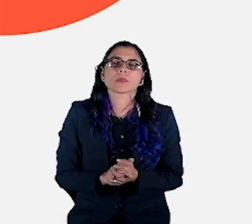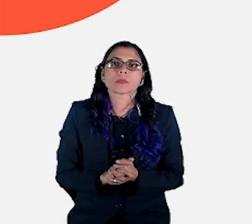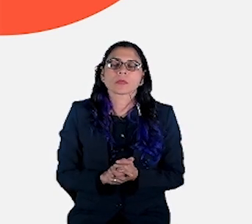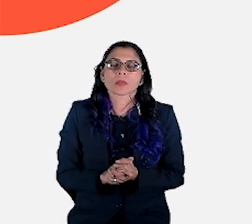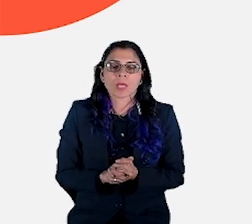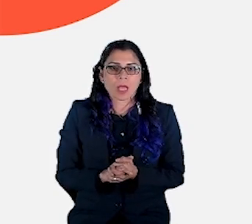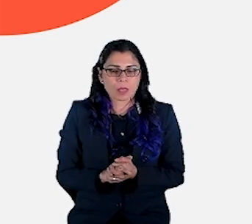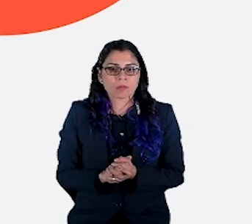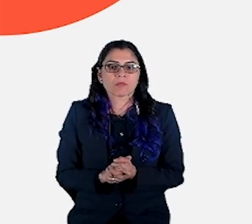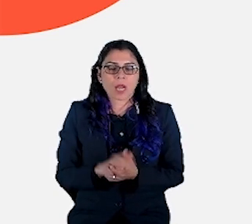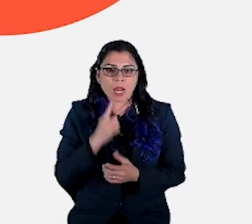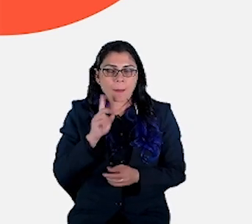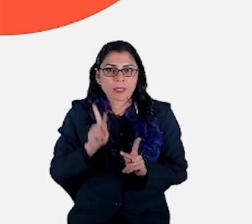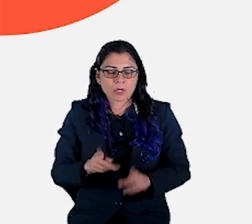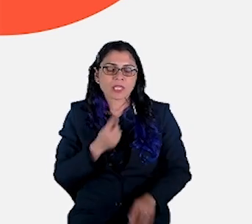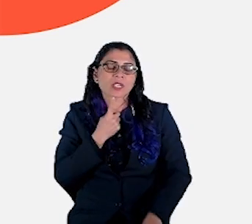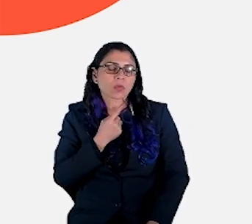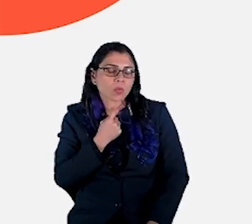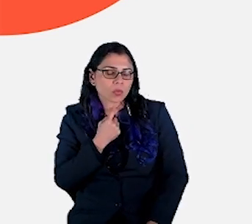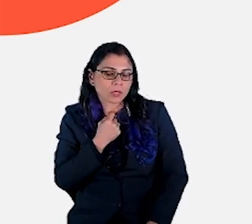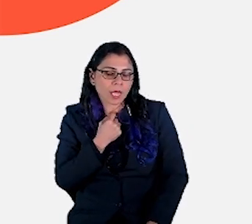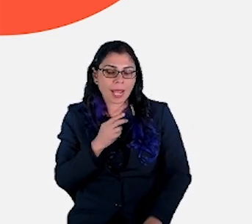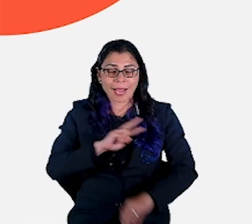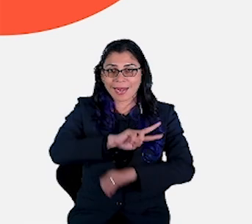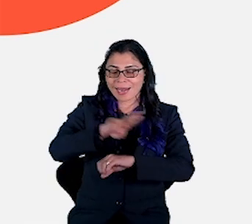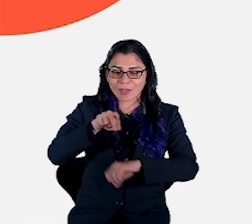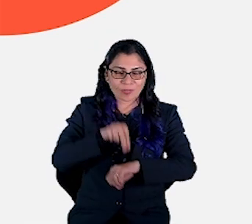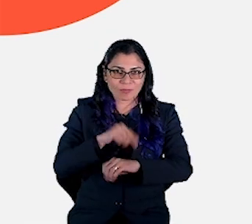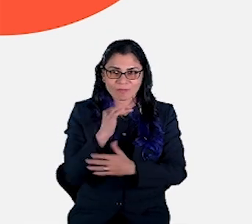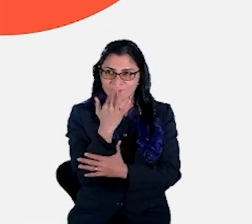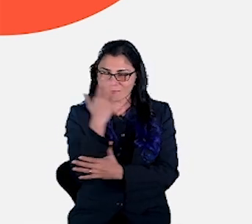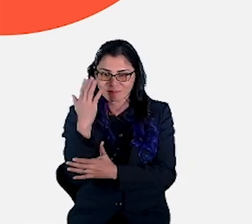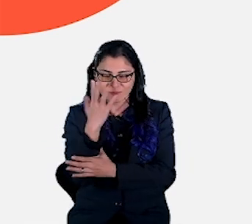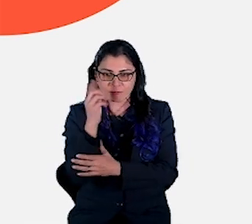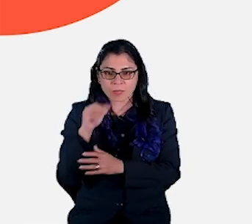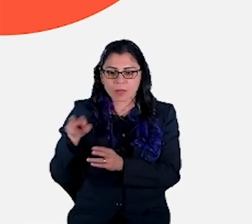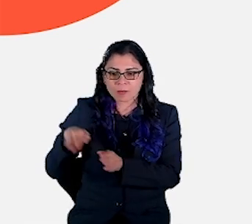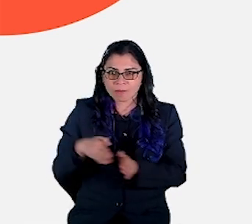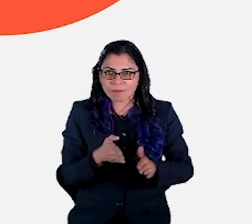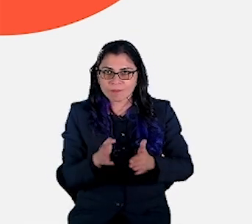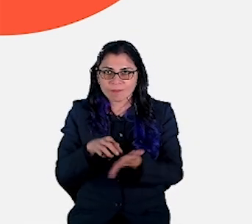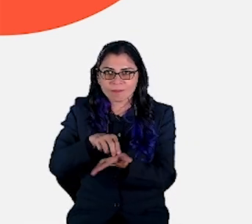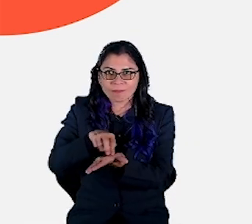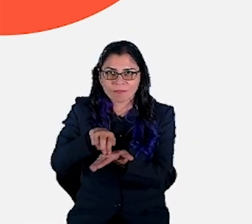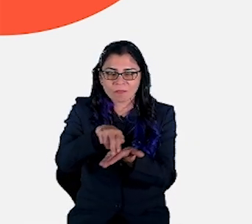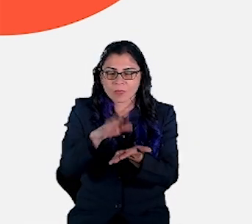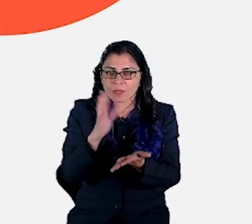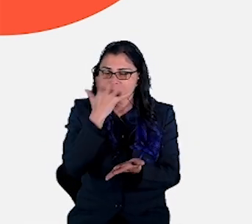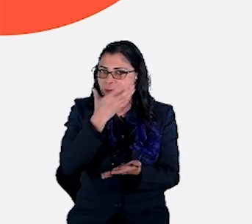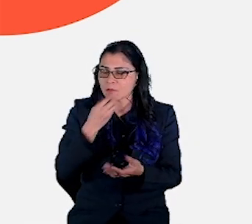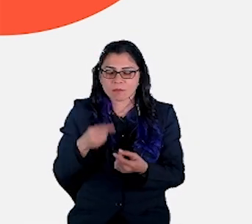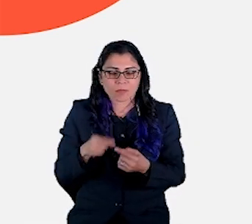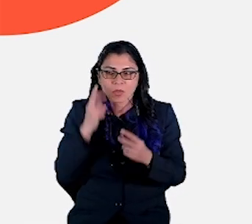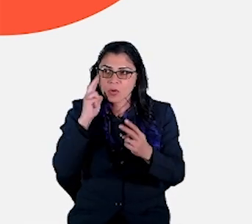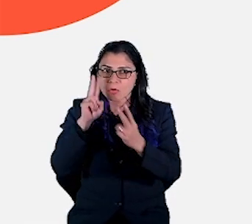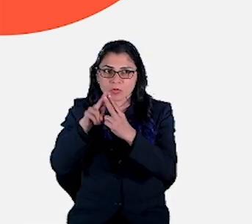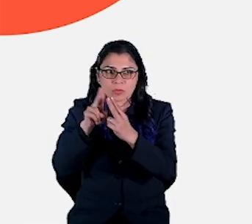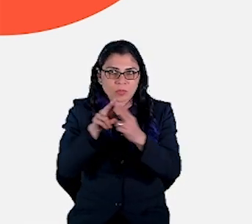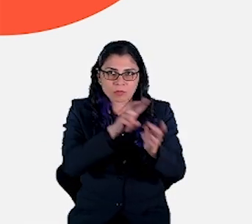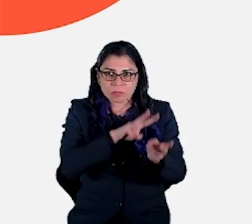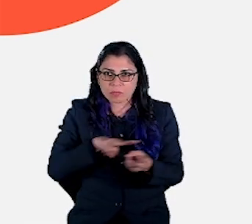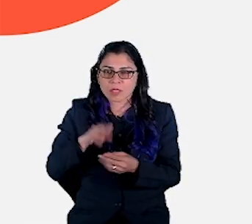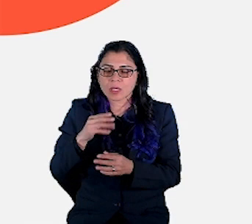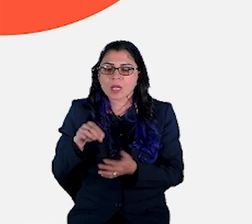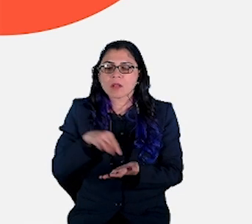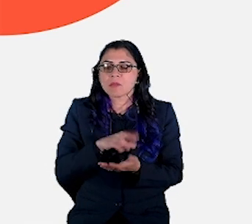el amante de la naturaleza podrá disfrutar senderos en el parque nacional portovelo y también poder hacer